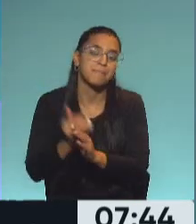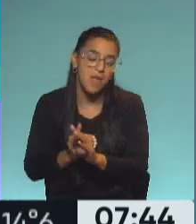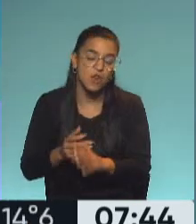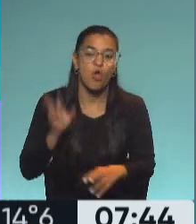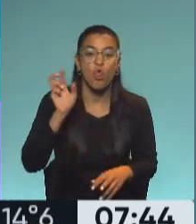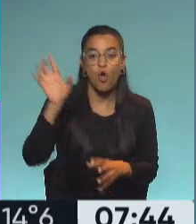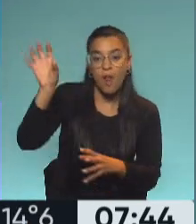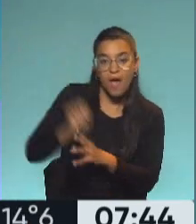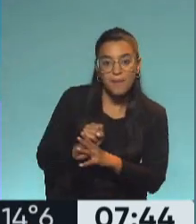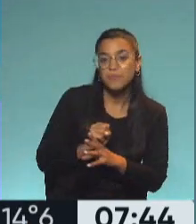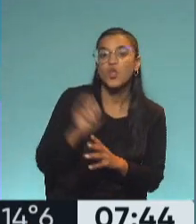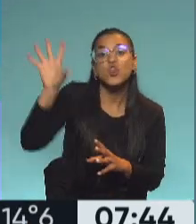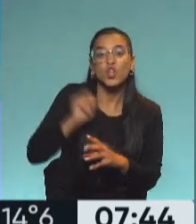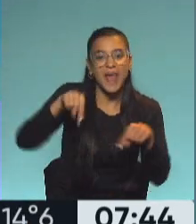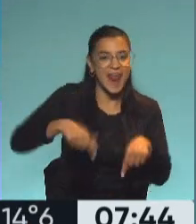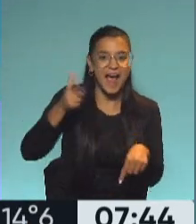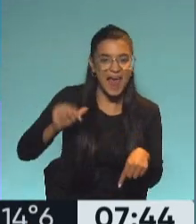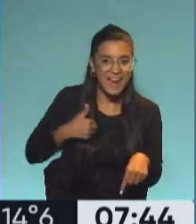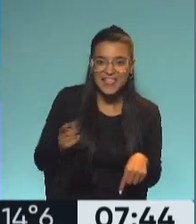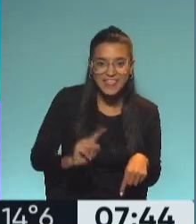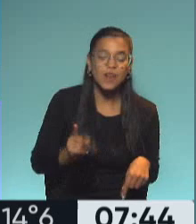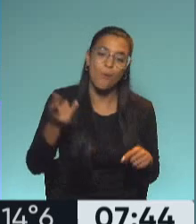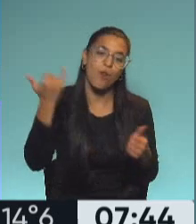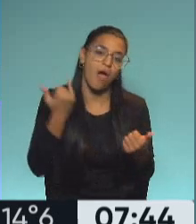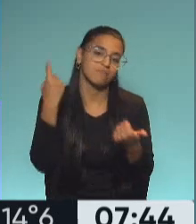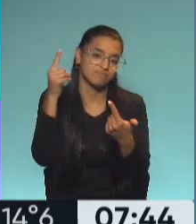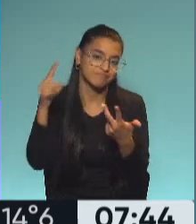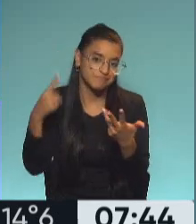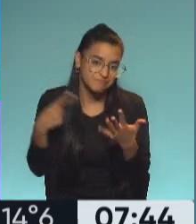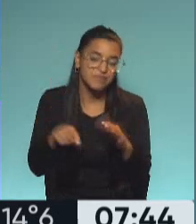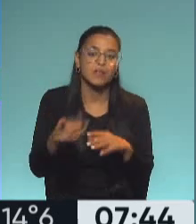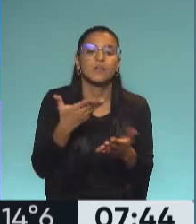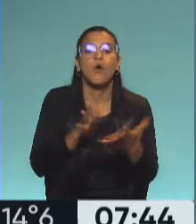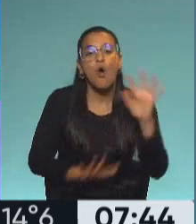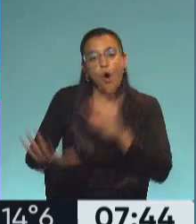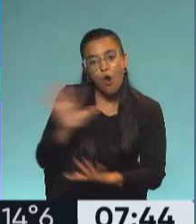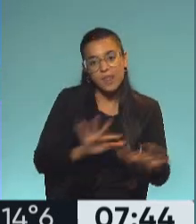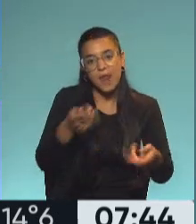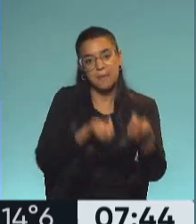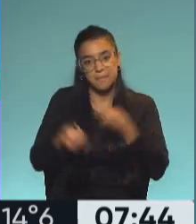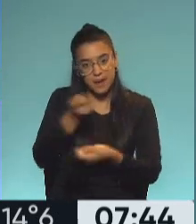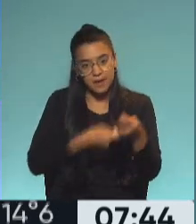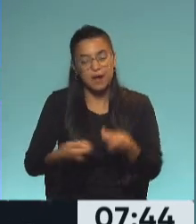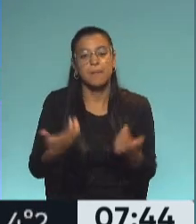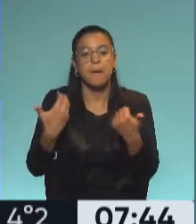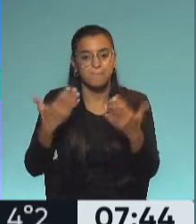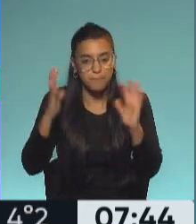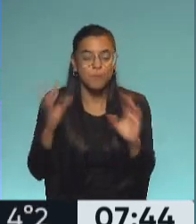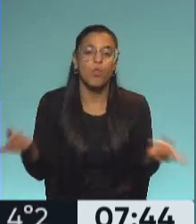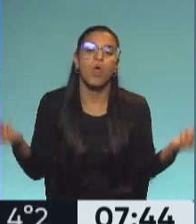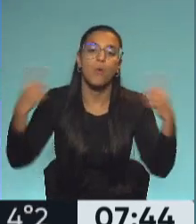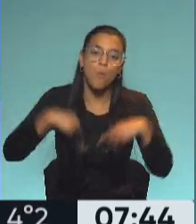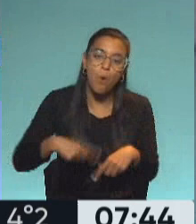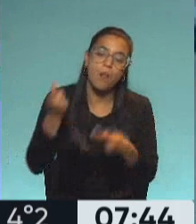dólares que obtenían no se traían al país, bueno, distintas cosas en el marco de esto de reordenar el mercado para poder volver a abrir